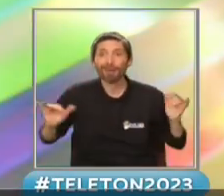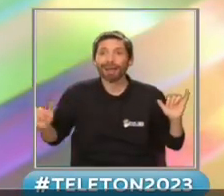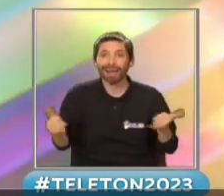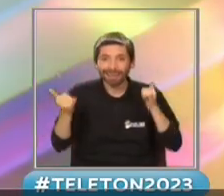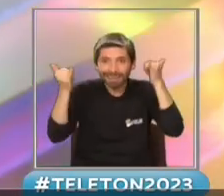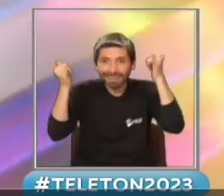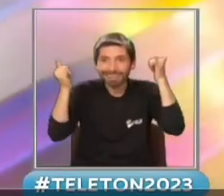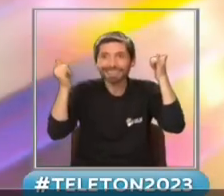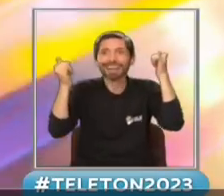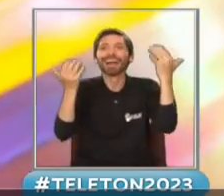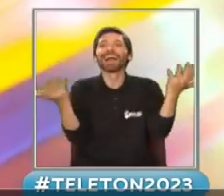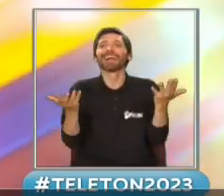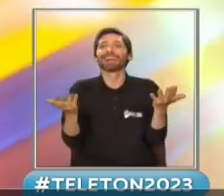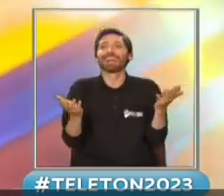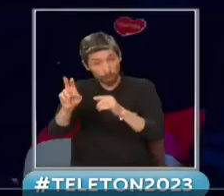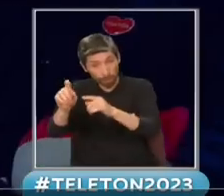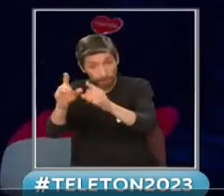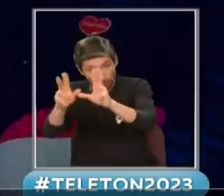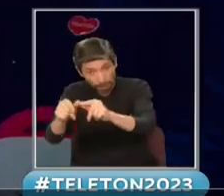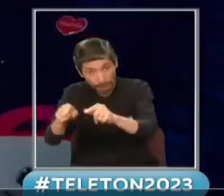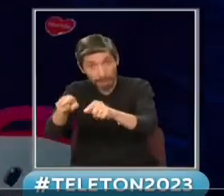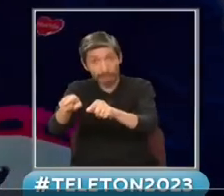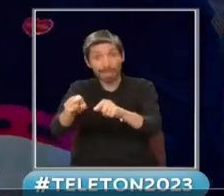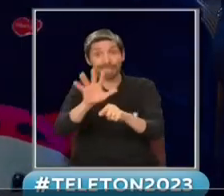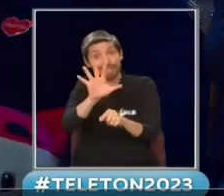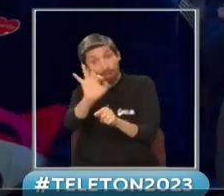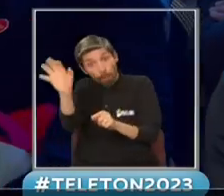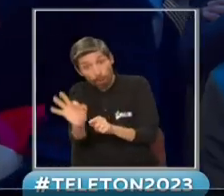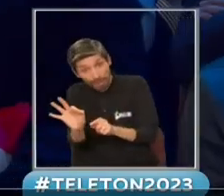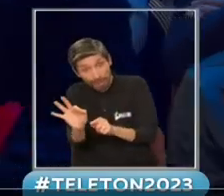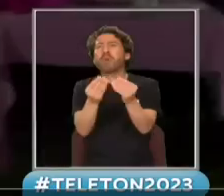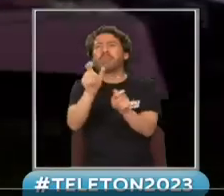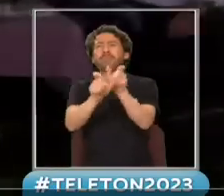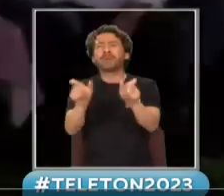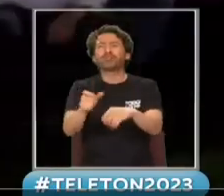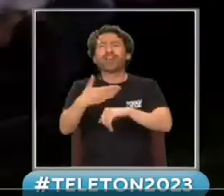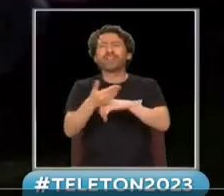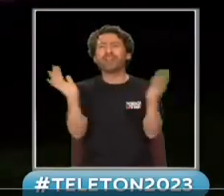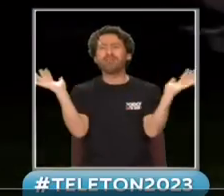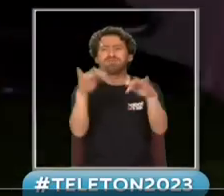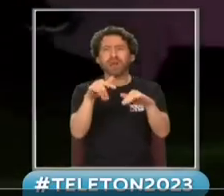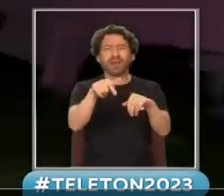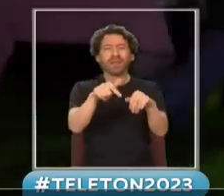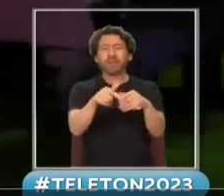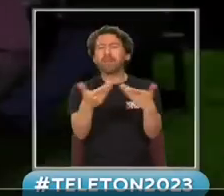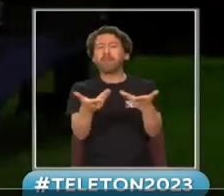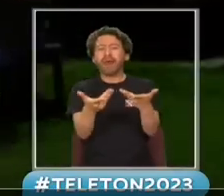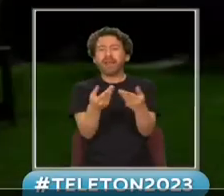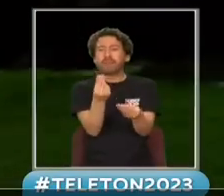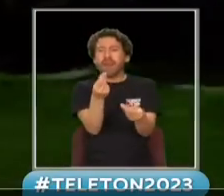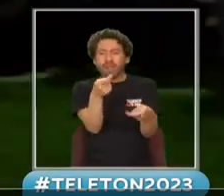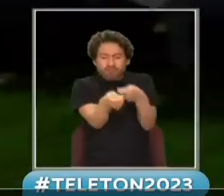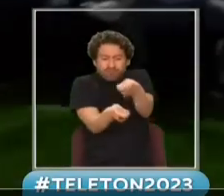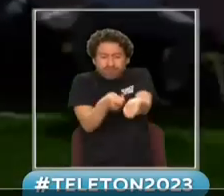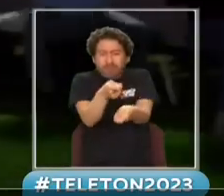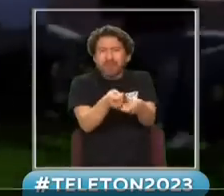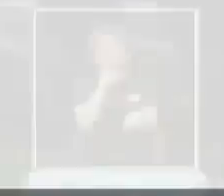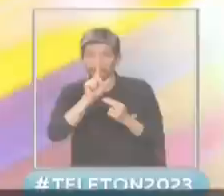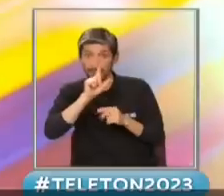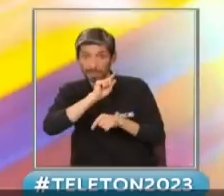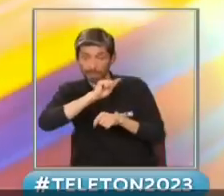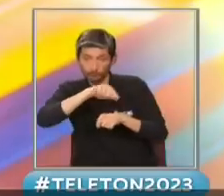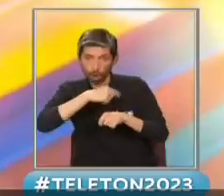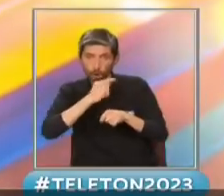los cuales hizo emocionar a todo el Teatro Teletón, pero que también alentó a todo Chile a aportar para una vez más llegar a la